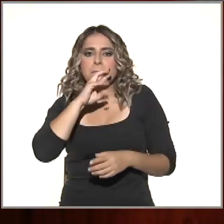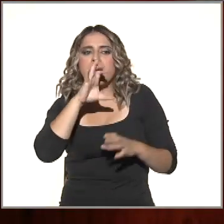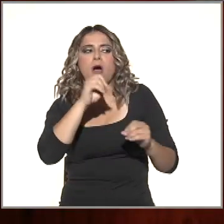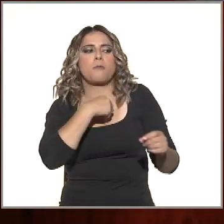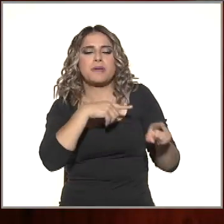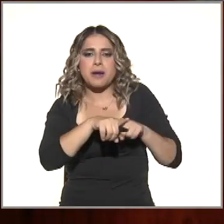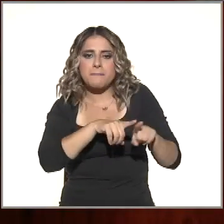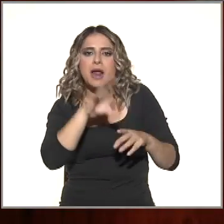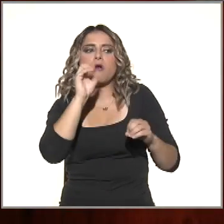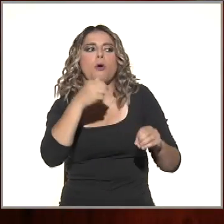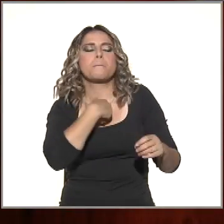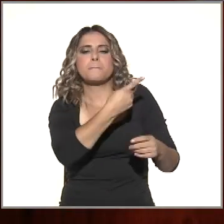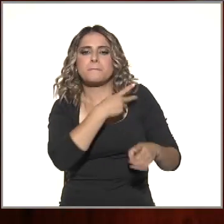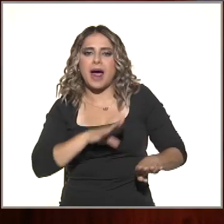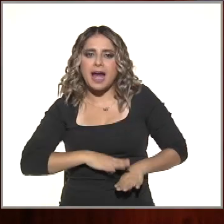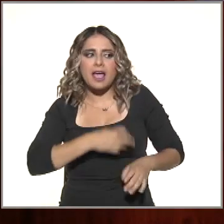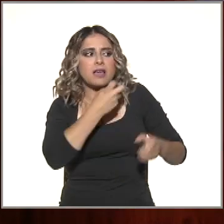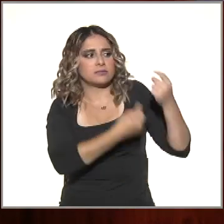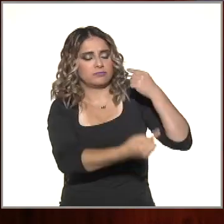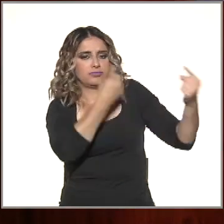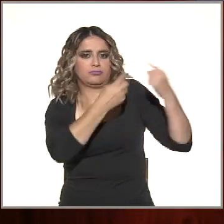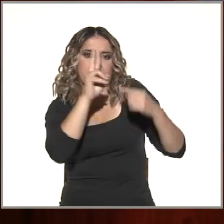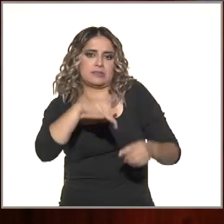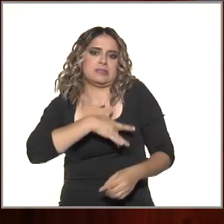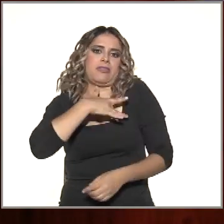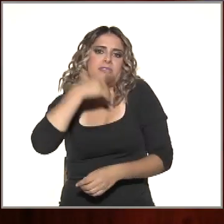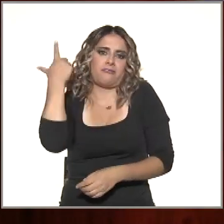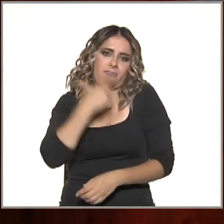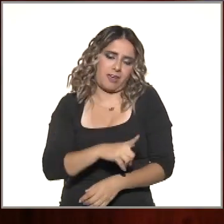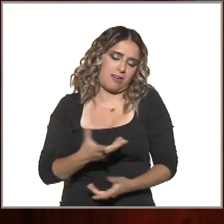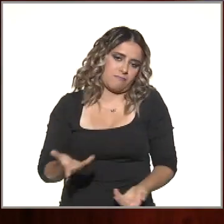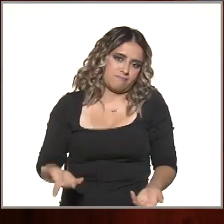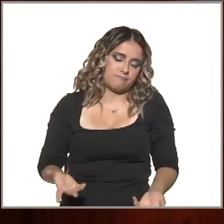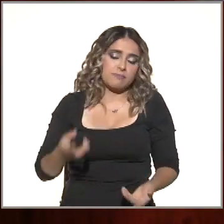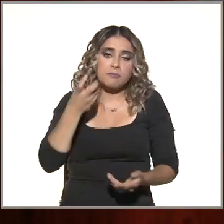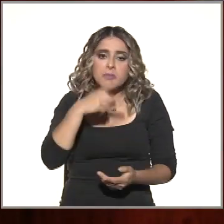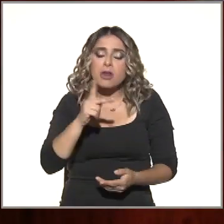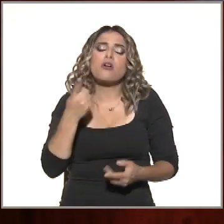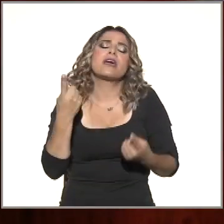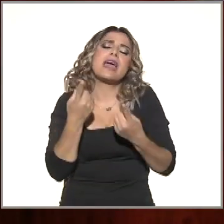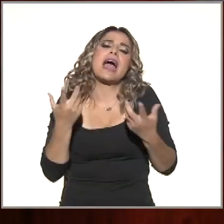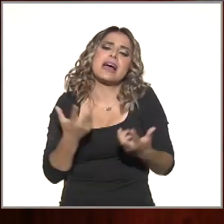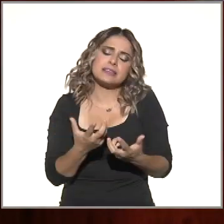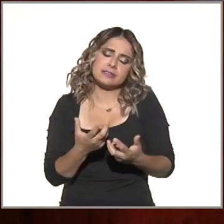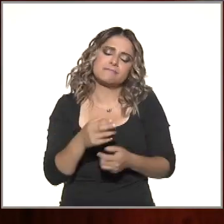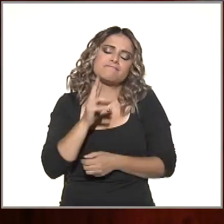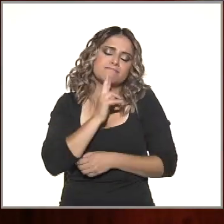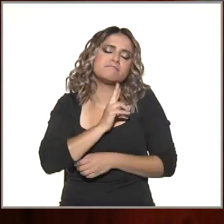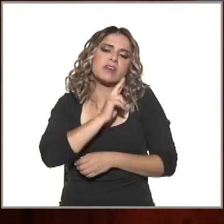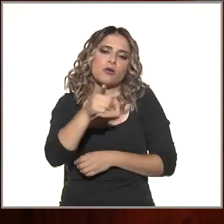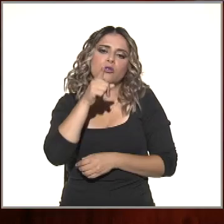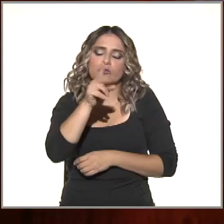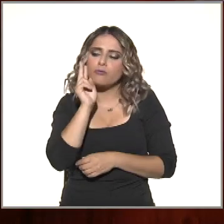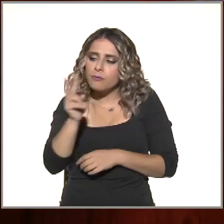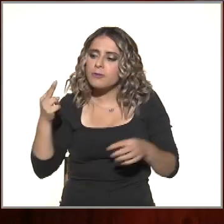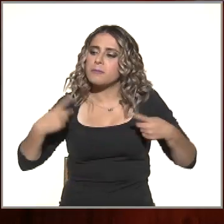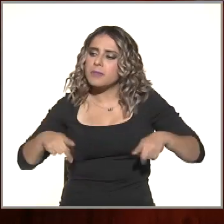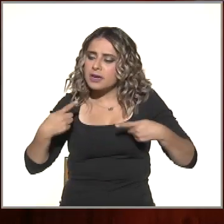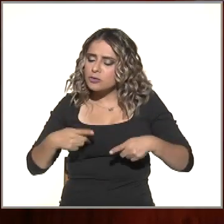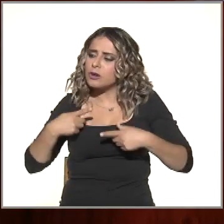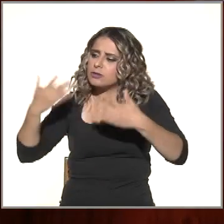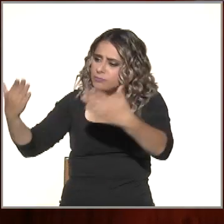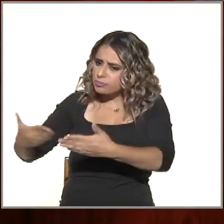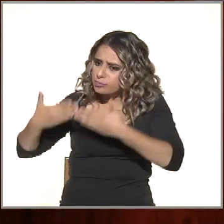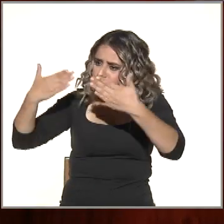Pero creo que una de las cosas que podemos hacer en la vida es buscar vínculos que sean como mucho más edificantes